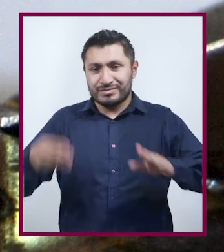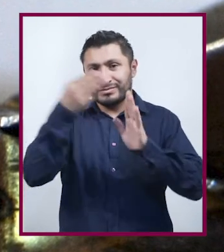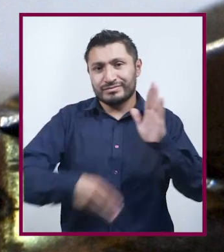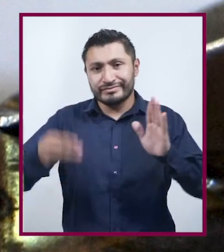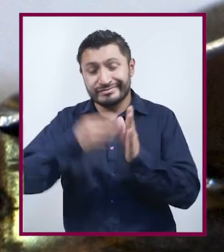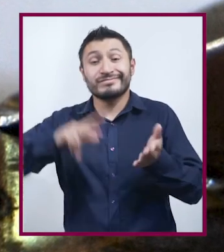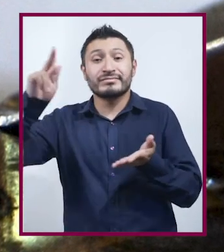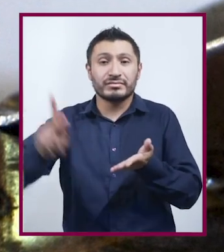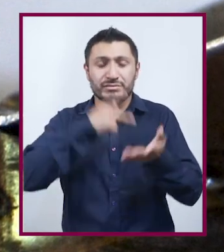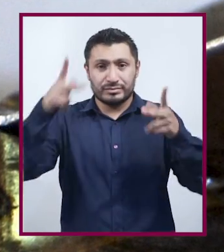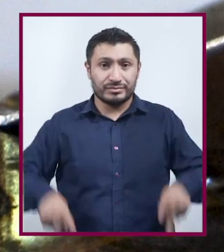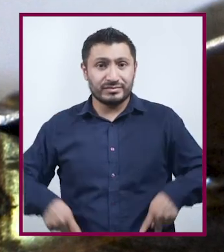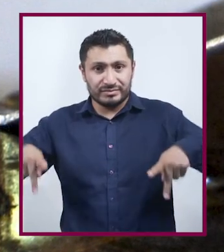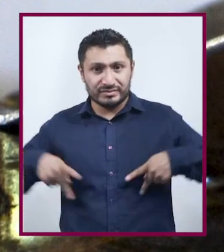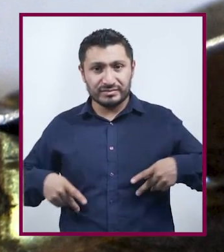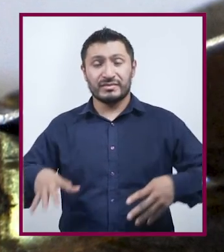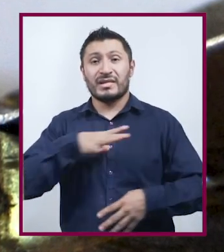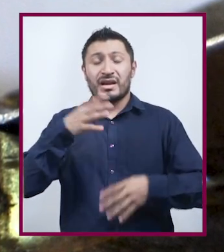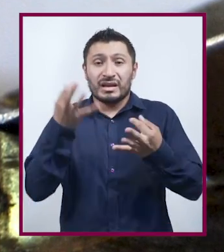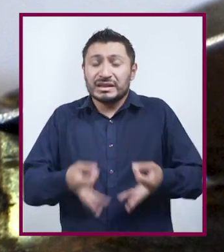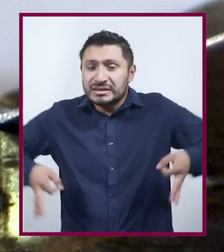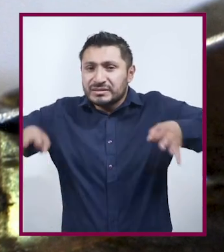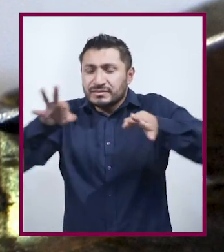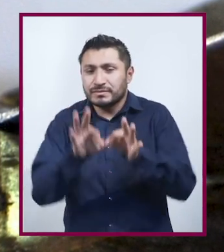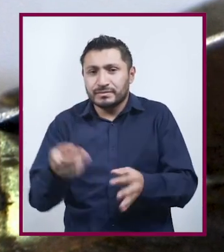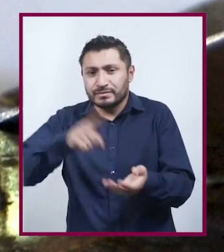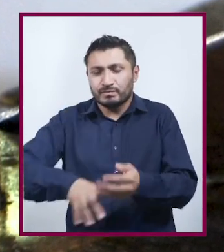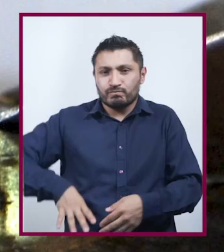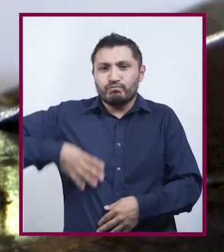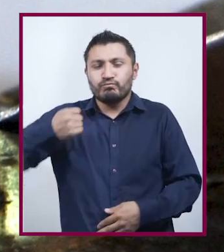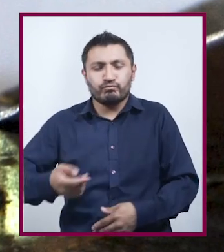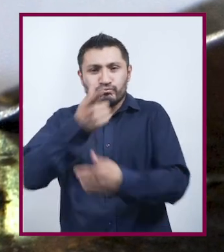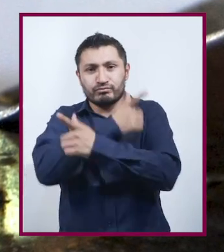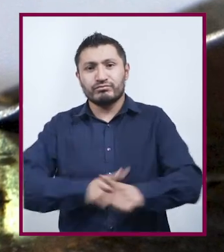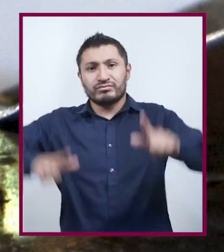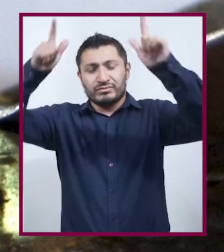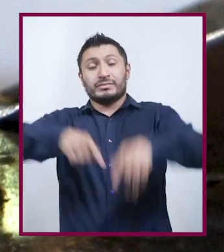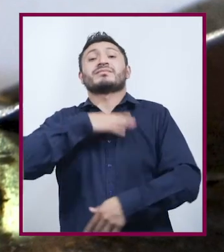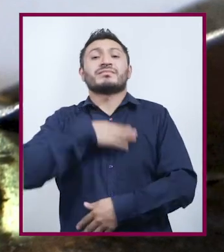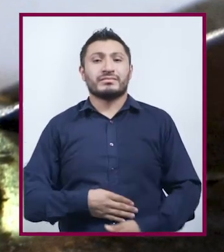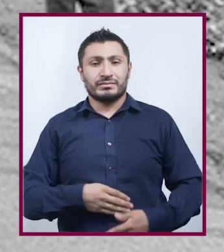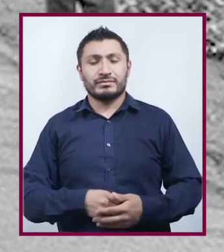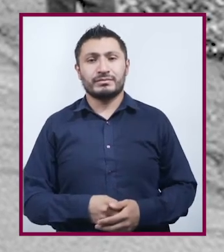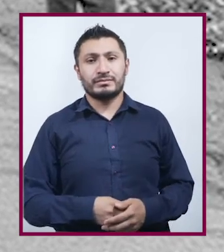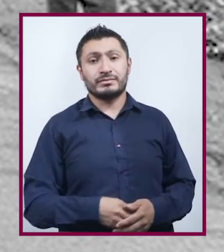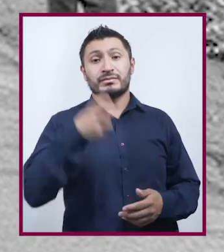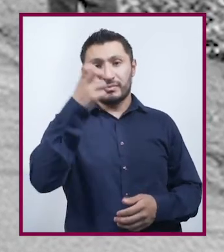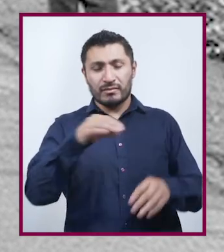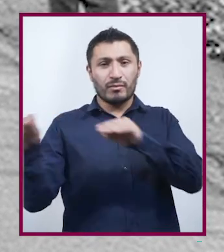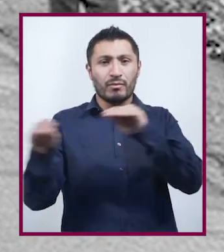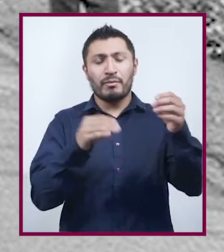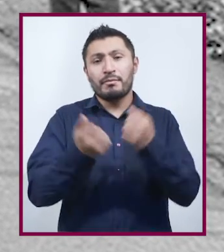mezclilla. Nuevamente, el pantalón era protagonista de una lucha por la libertad y la justicia.